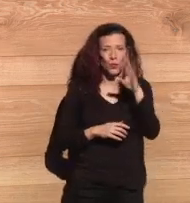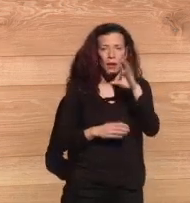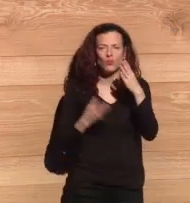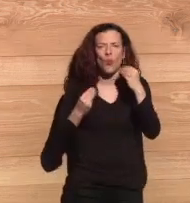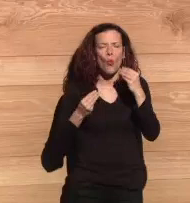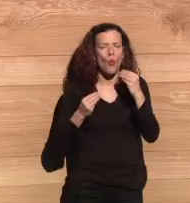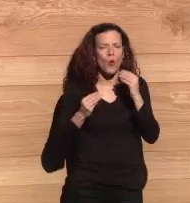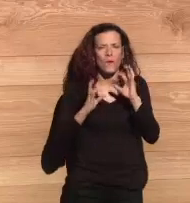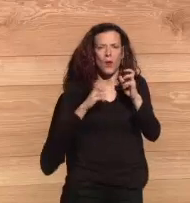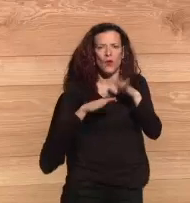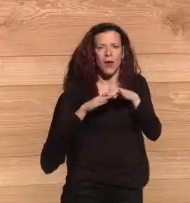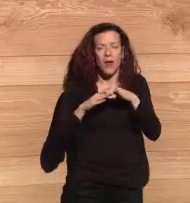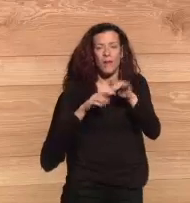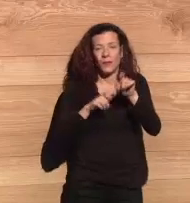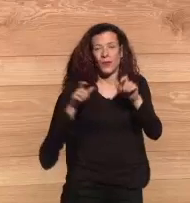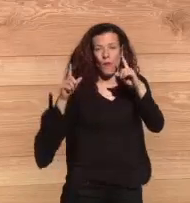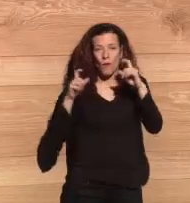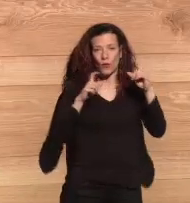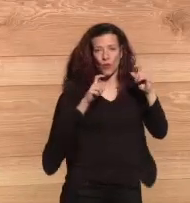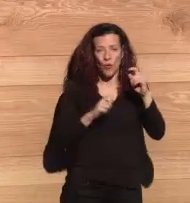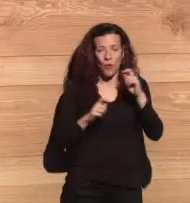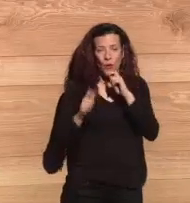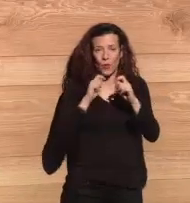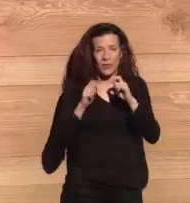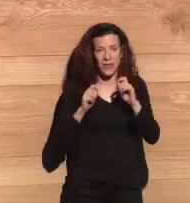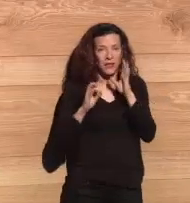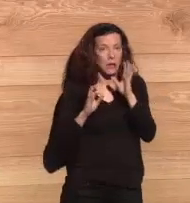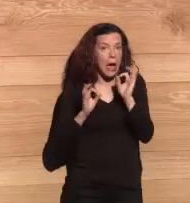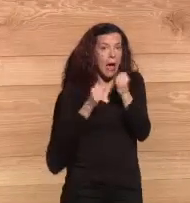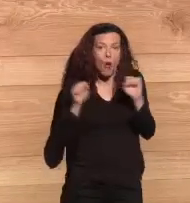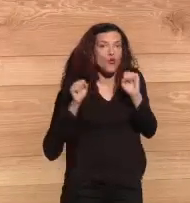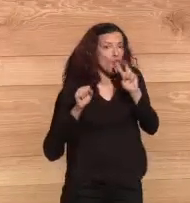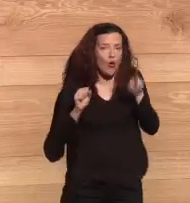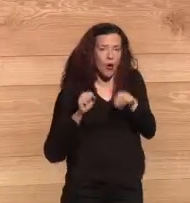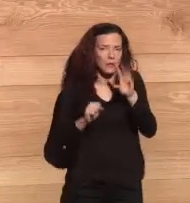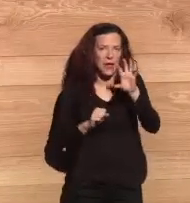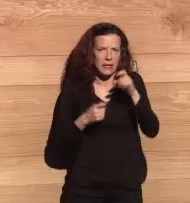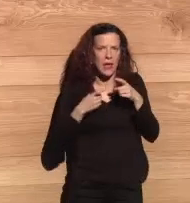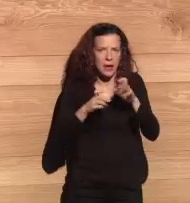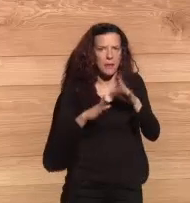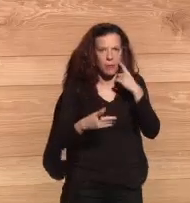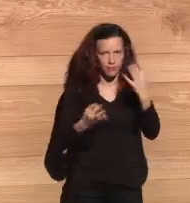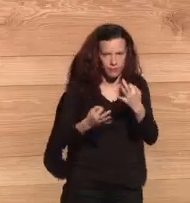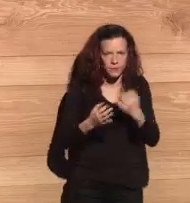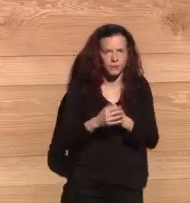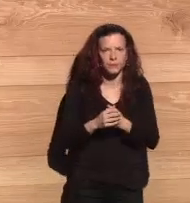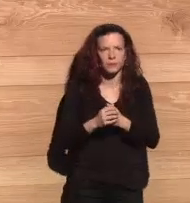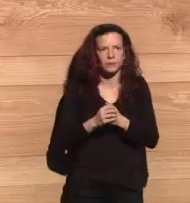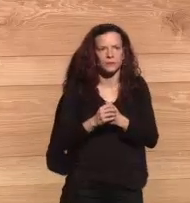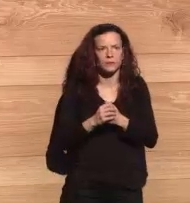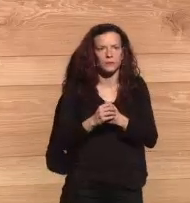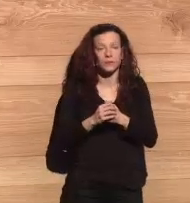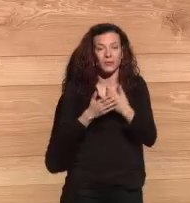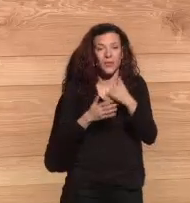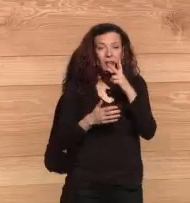para fotoperiodistas que no están que no es un país de guerra, ¿no? Pero San Pedro Sula, Honduras, es el país más violento, de